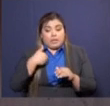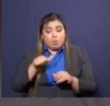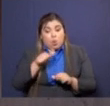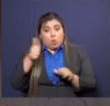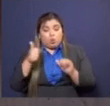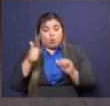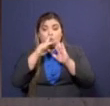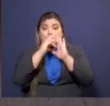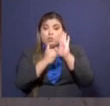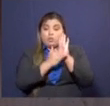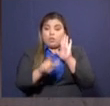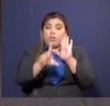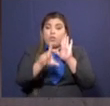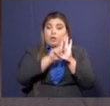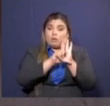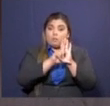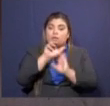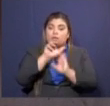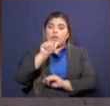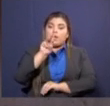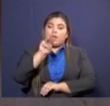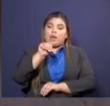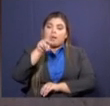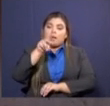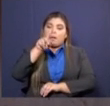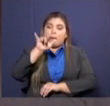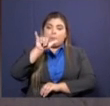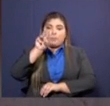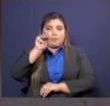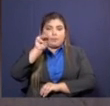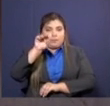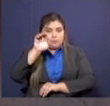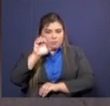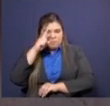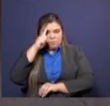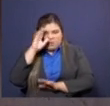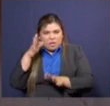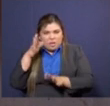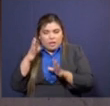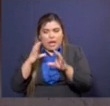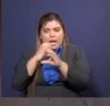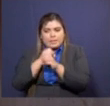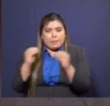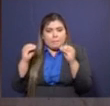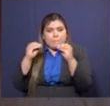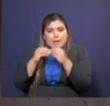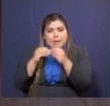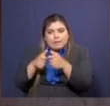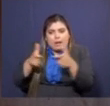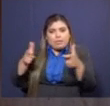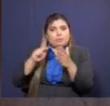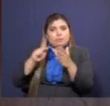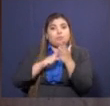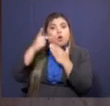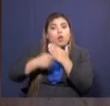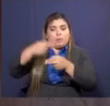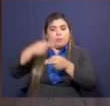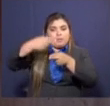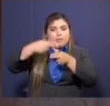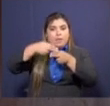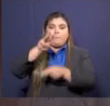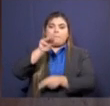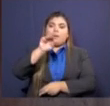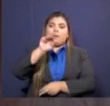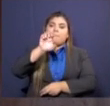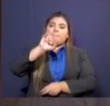ley de la AMPYME para ampliar el programa Mejorando Mi Negocio,